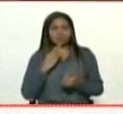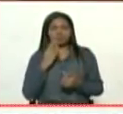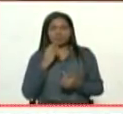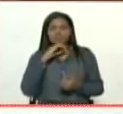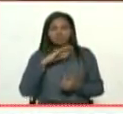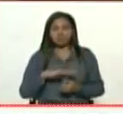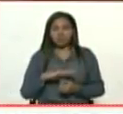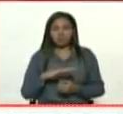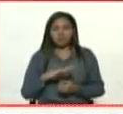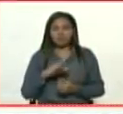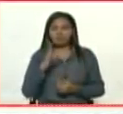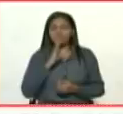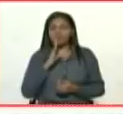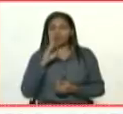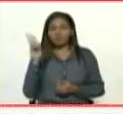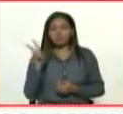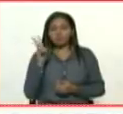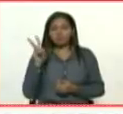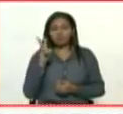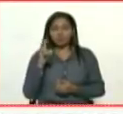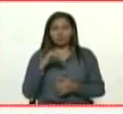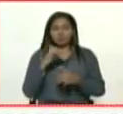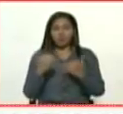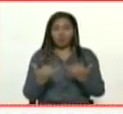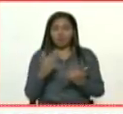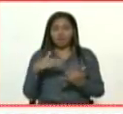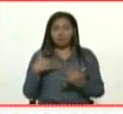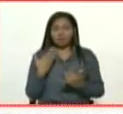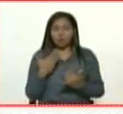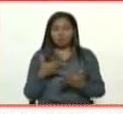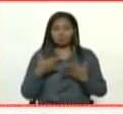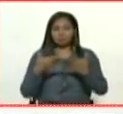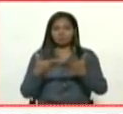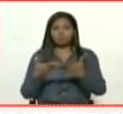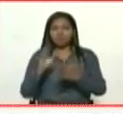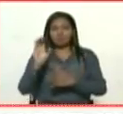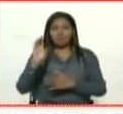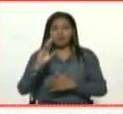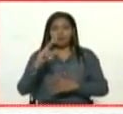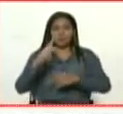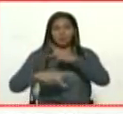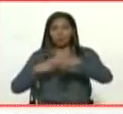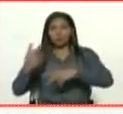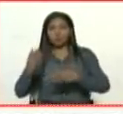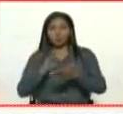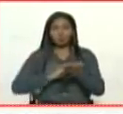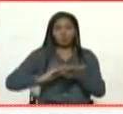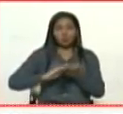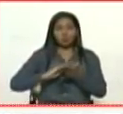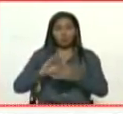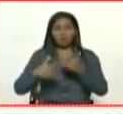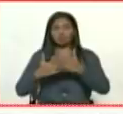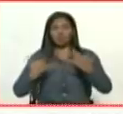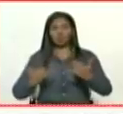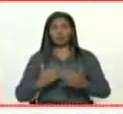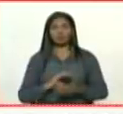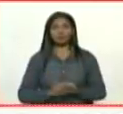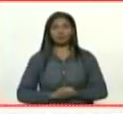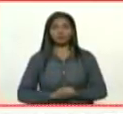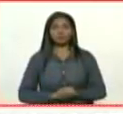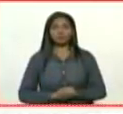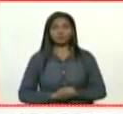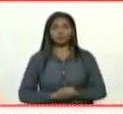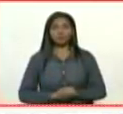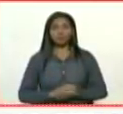del Banco de Venezuela, ahora es que puede darle al país. En su proceso de recuperación y